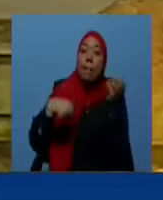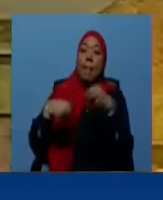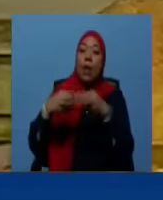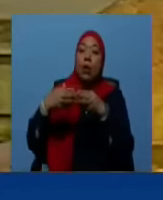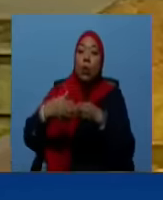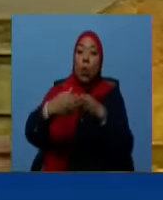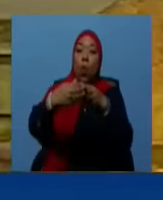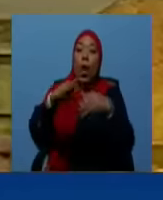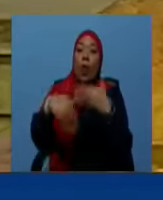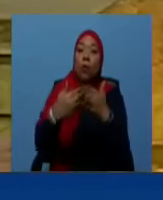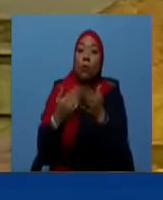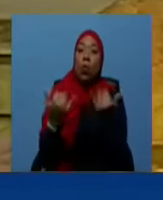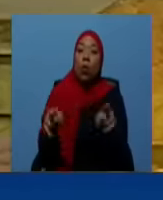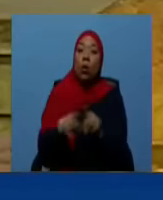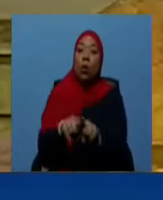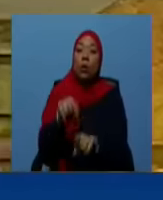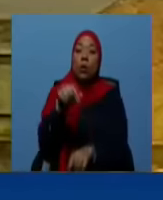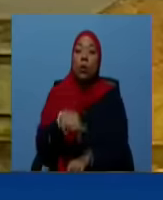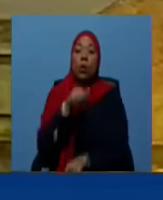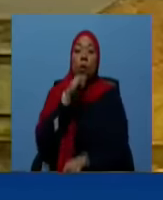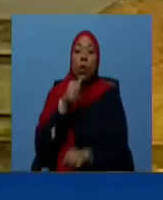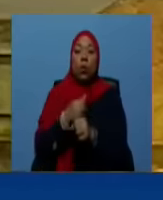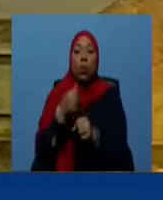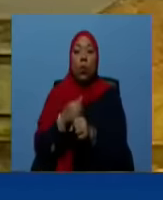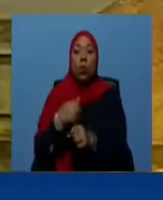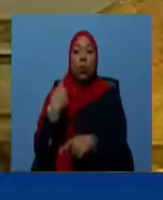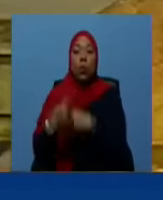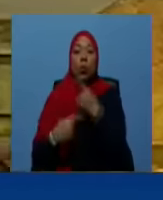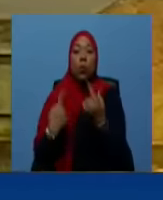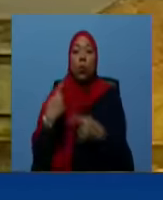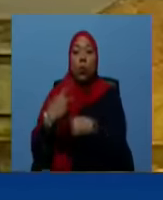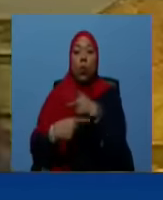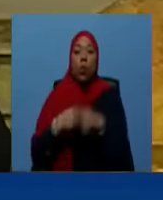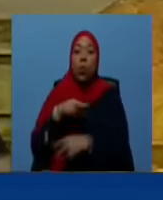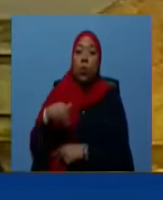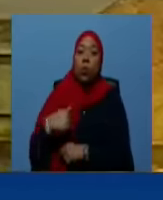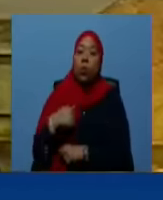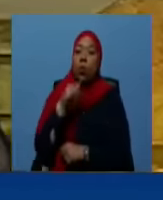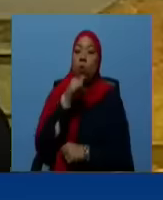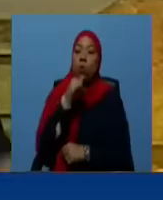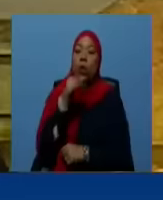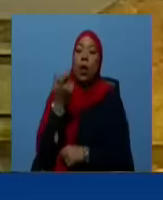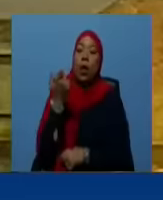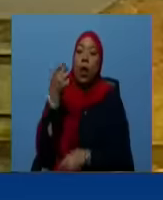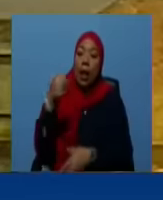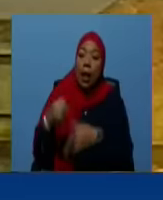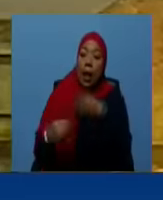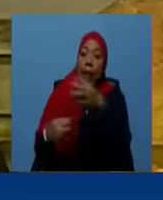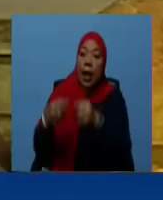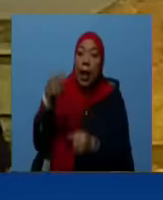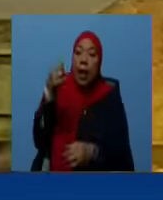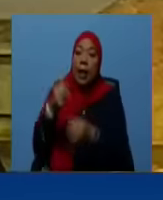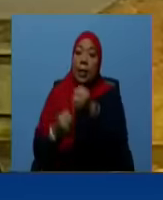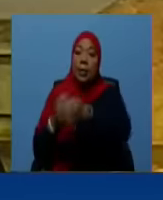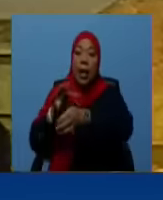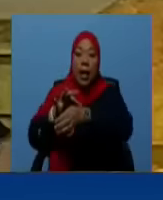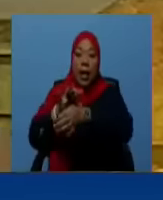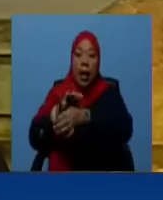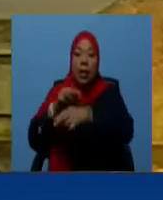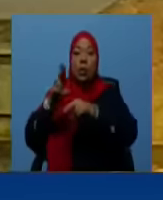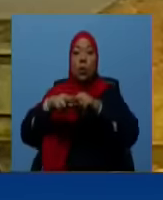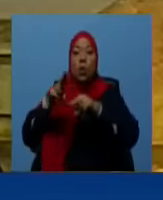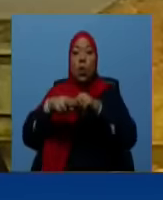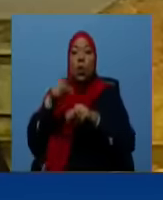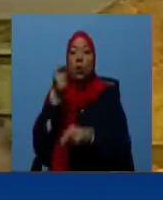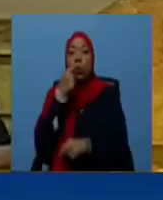la economía real?, preguntaba Chávez. ¿Y la economía que produce papa, leche, carne, caraota,